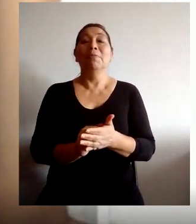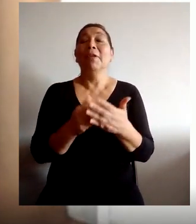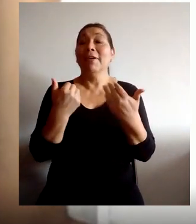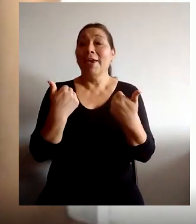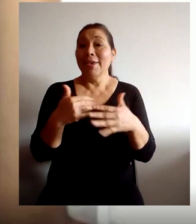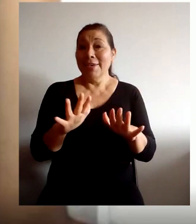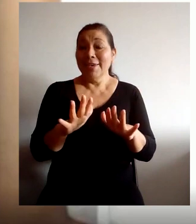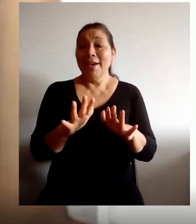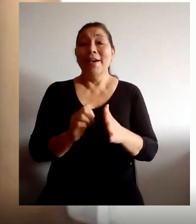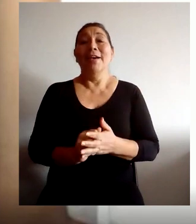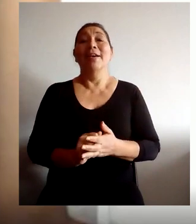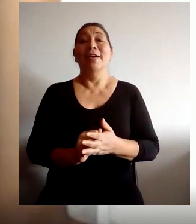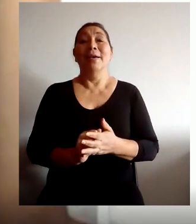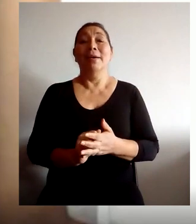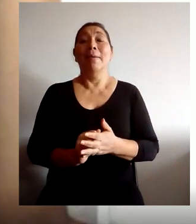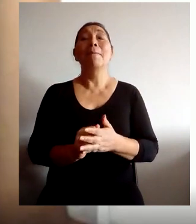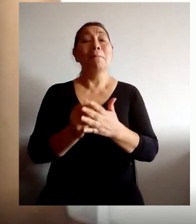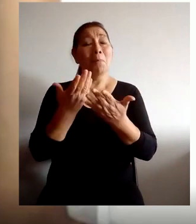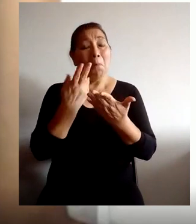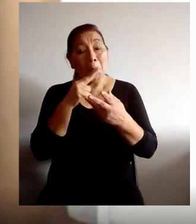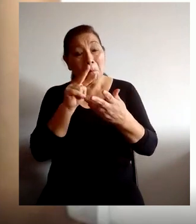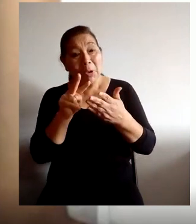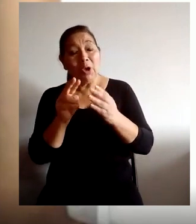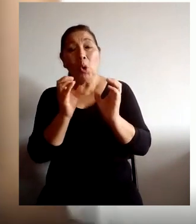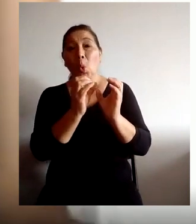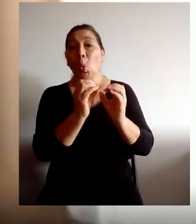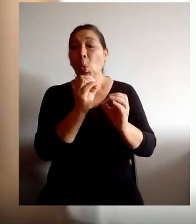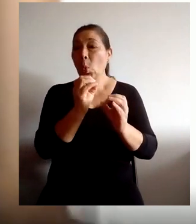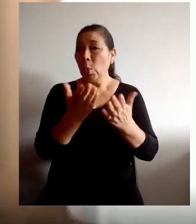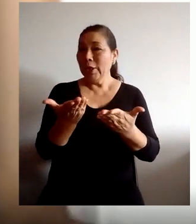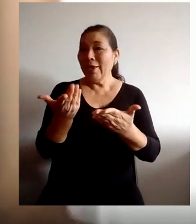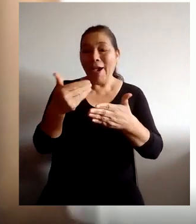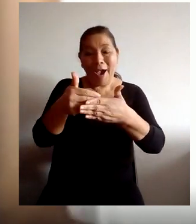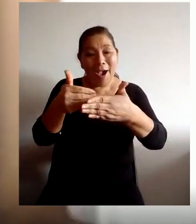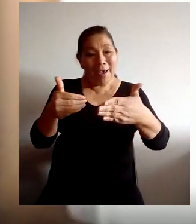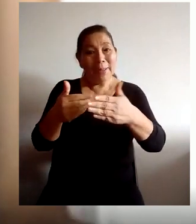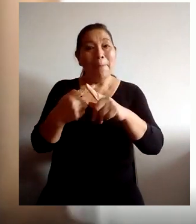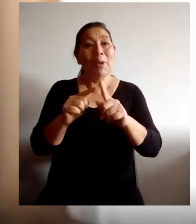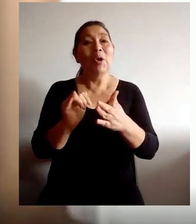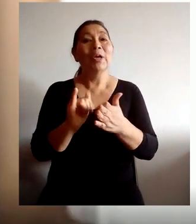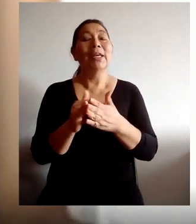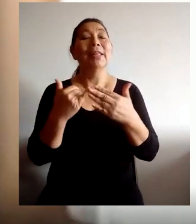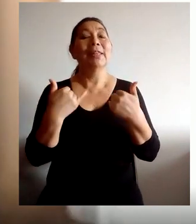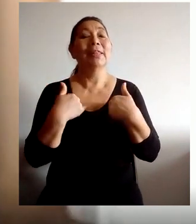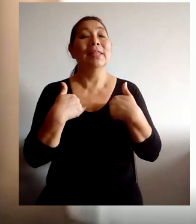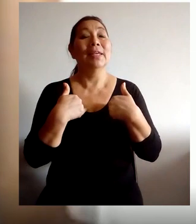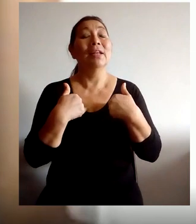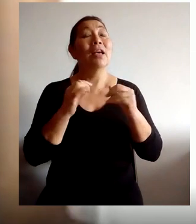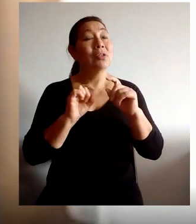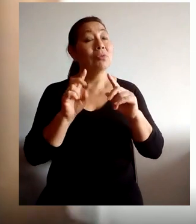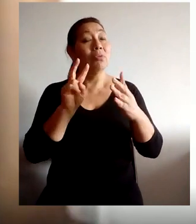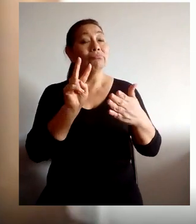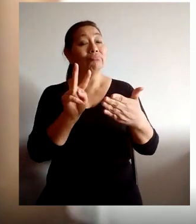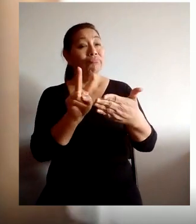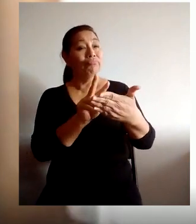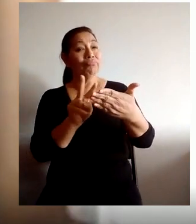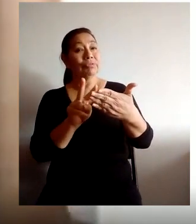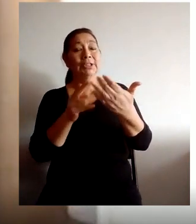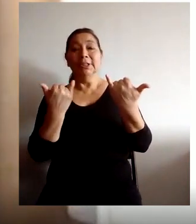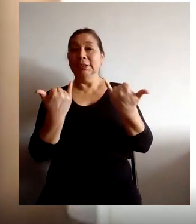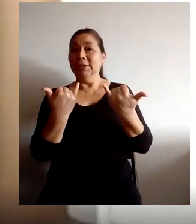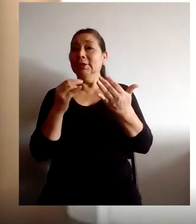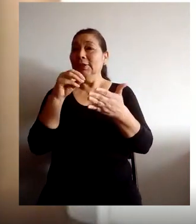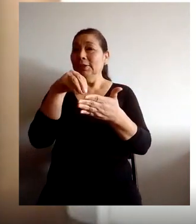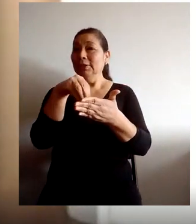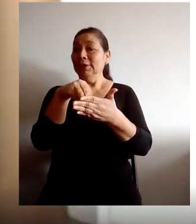que correspondía, si había alguna observación a este cumplimiento de mandato, debió hacerse valer en la etapa de ejecución de sentencia y no